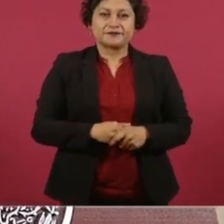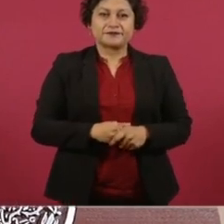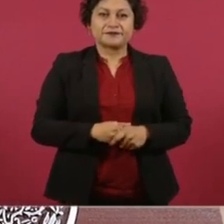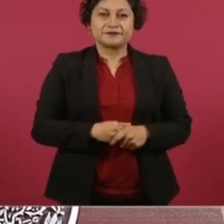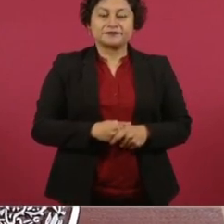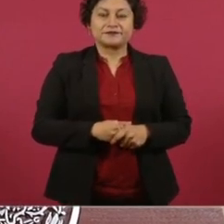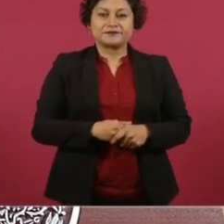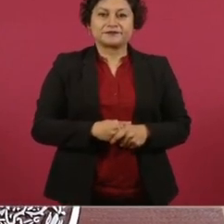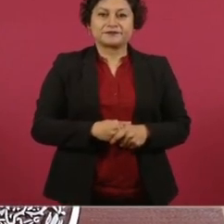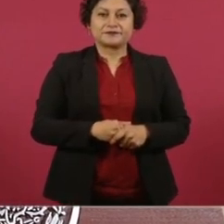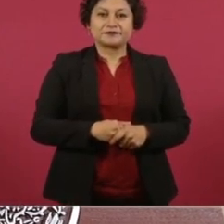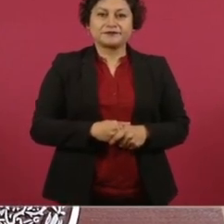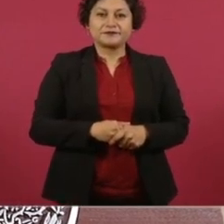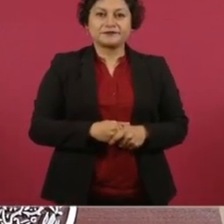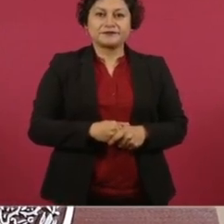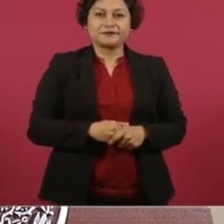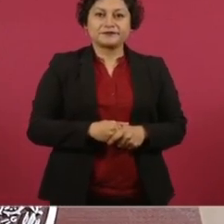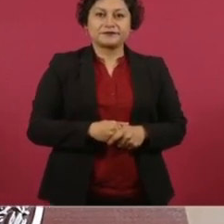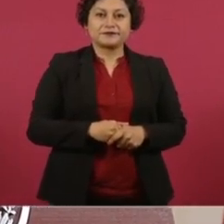porque